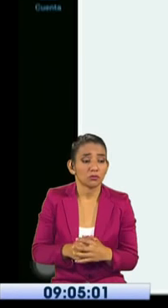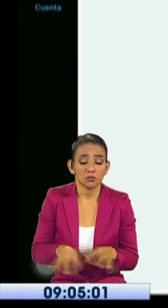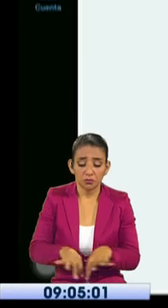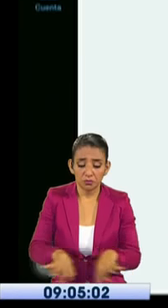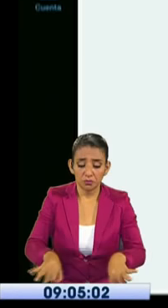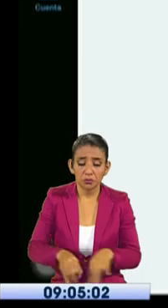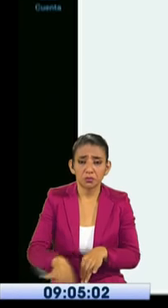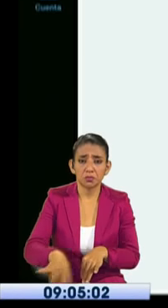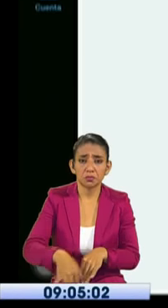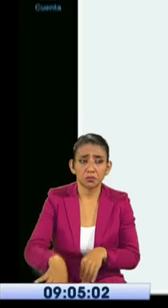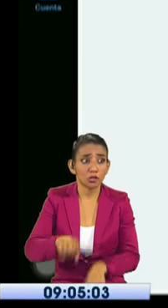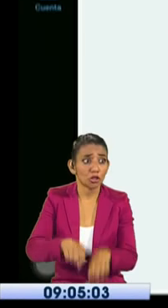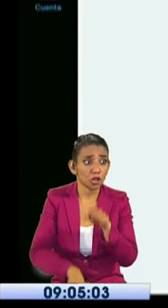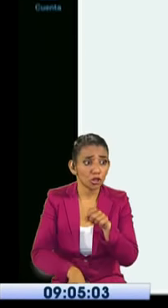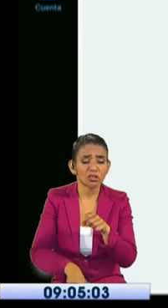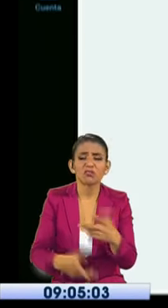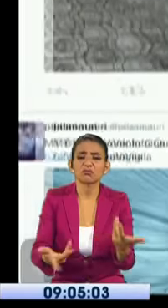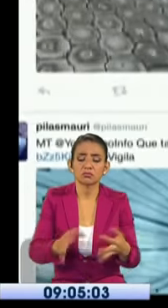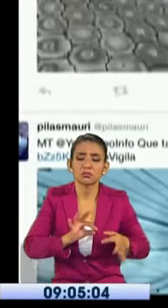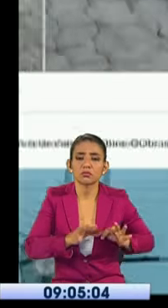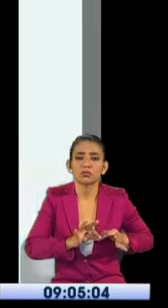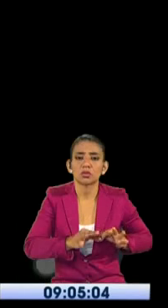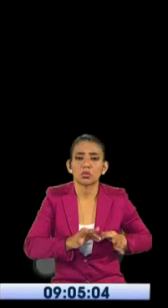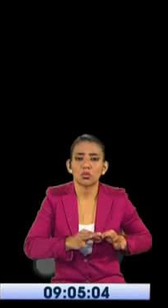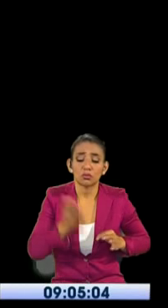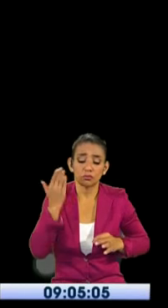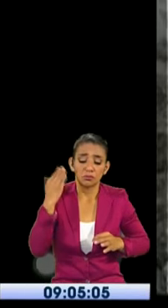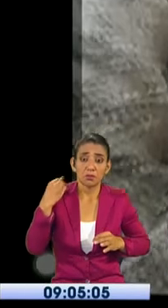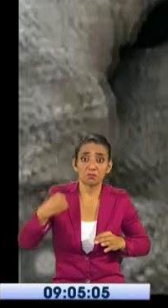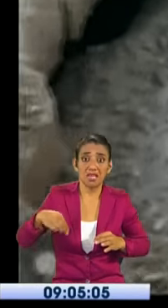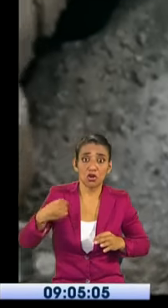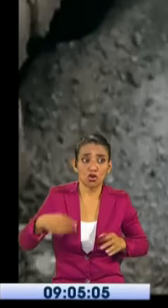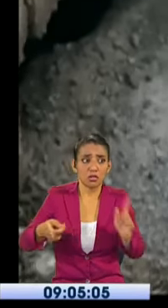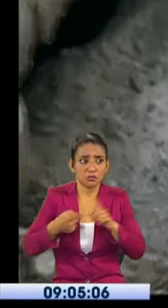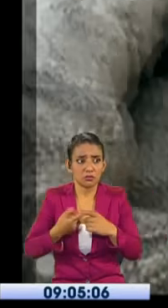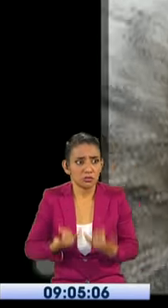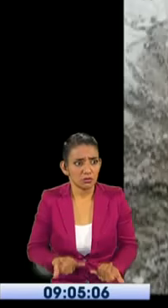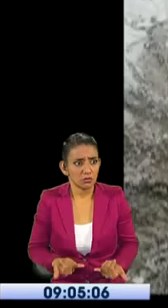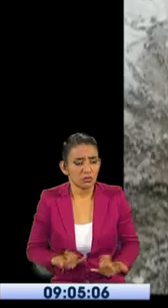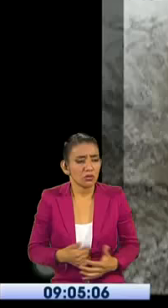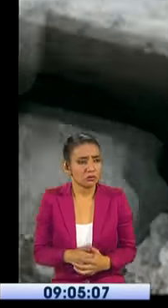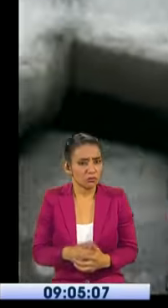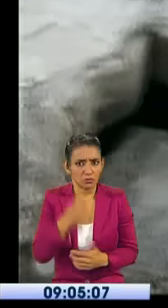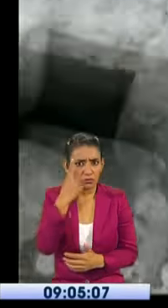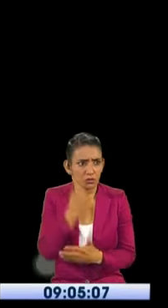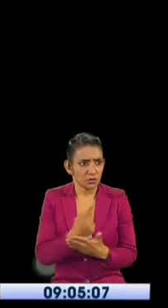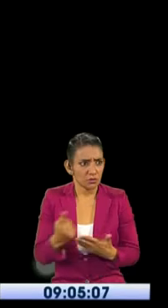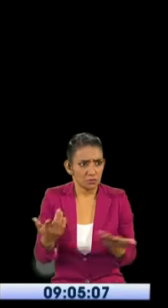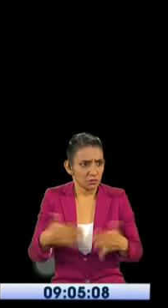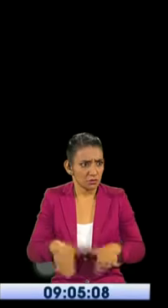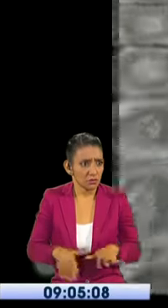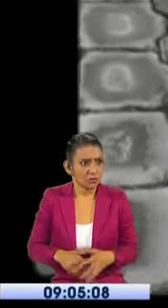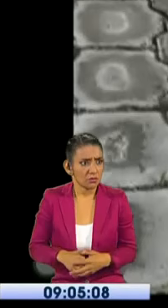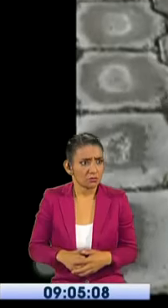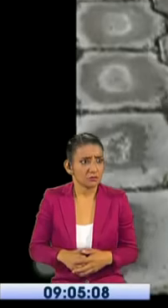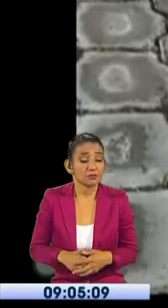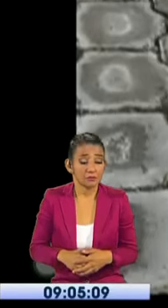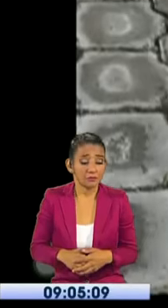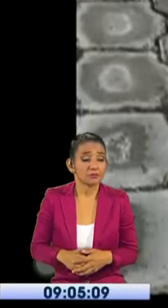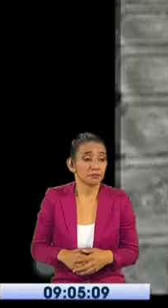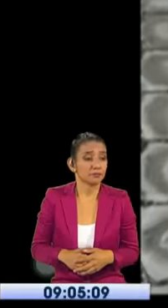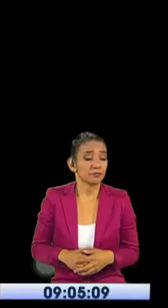casi destrozada en Calderón desde el miércoles, dicen esto. Miren, pucha que se va una semana, ¿no? Ahí